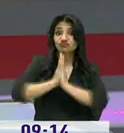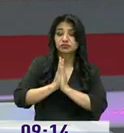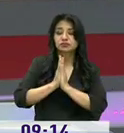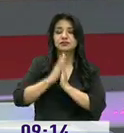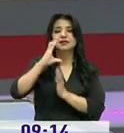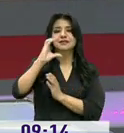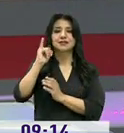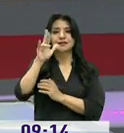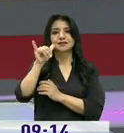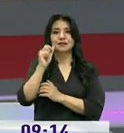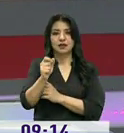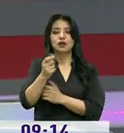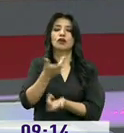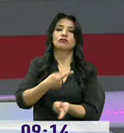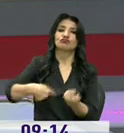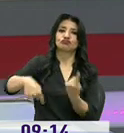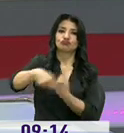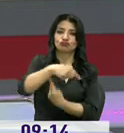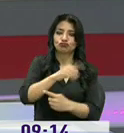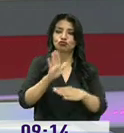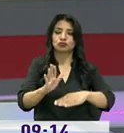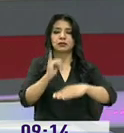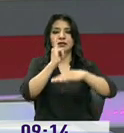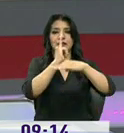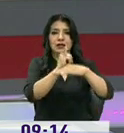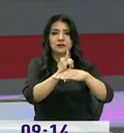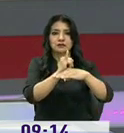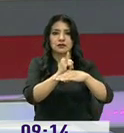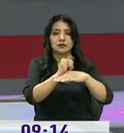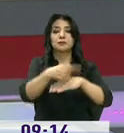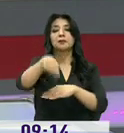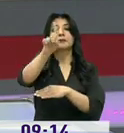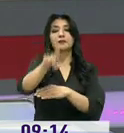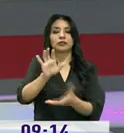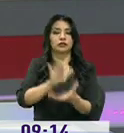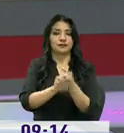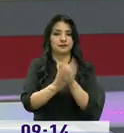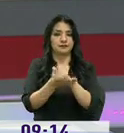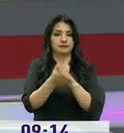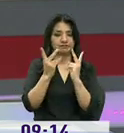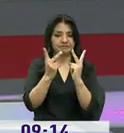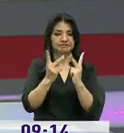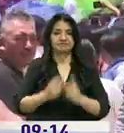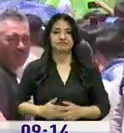Cisne está regresando ya a su santuario y lo hará el 1 de noviembre. Veamos.